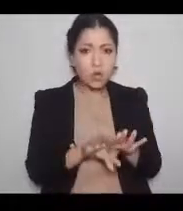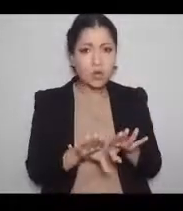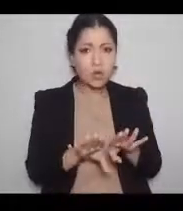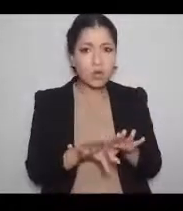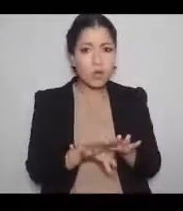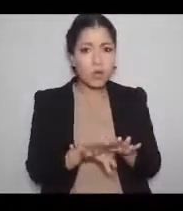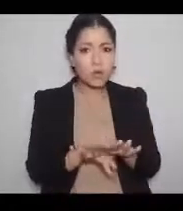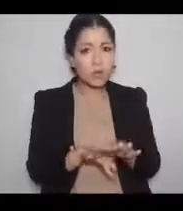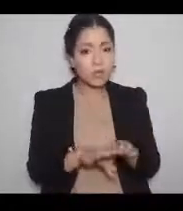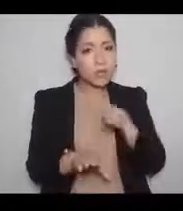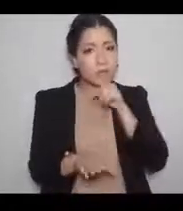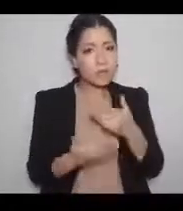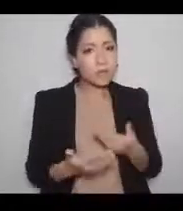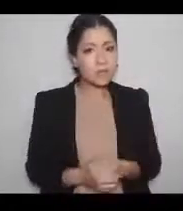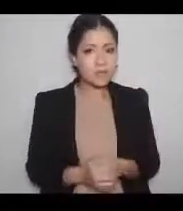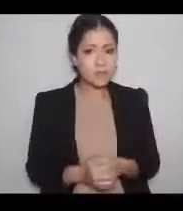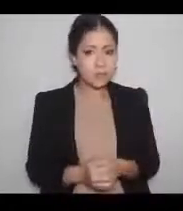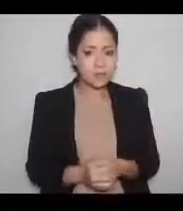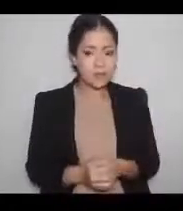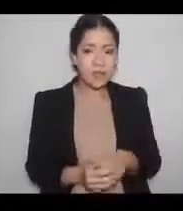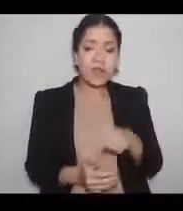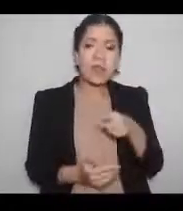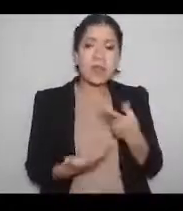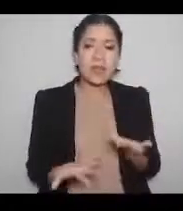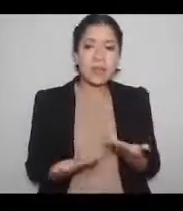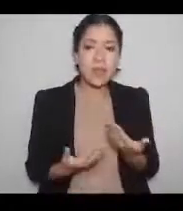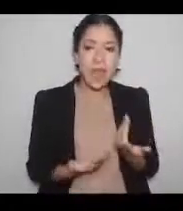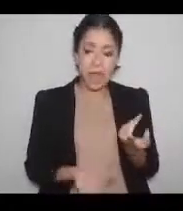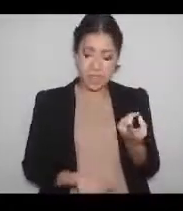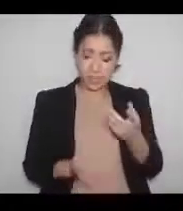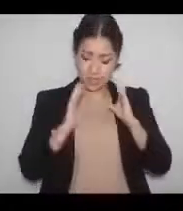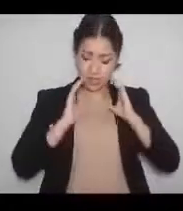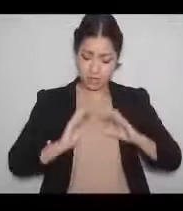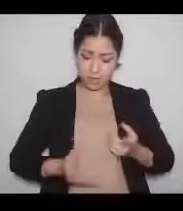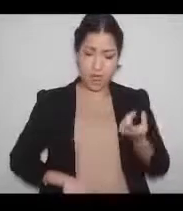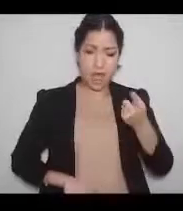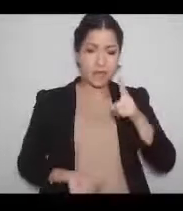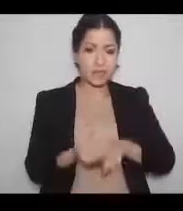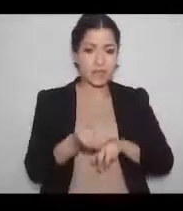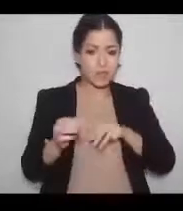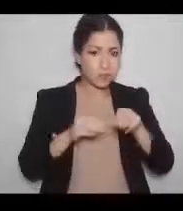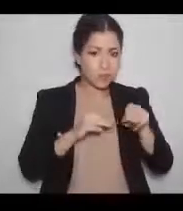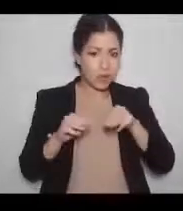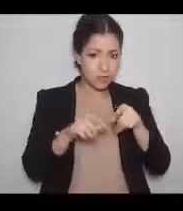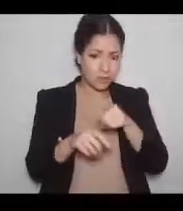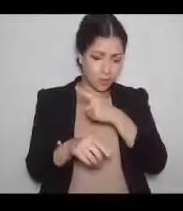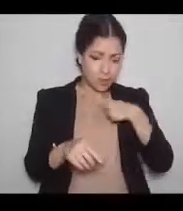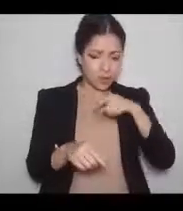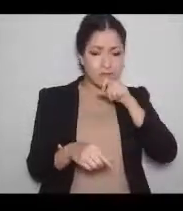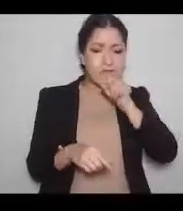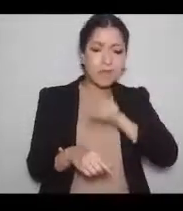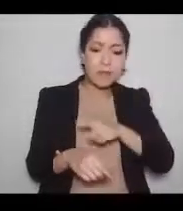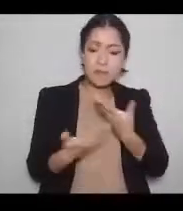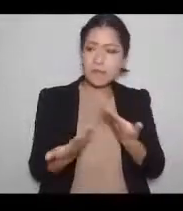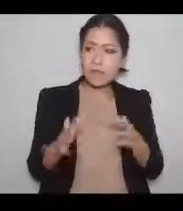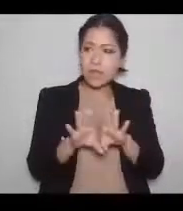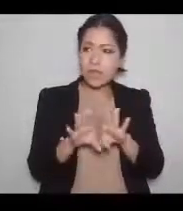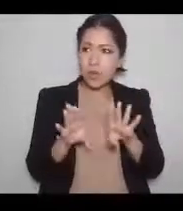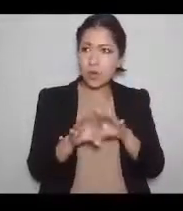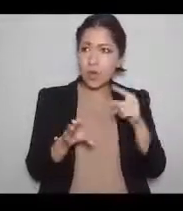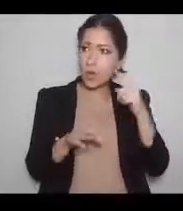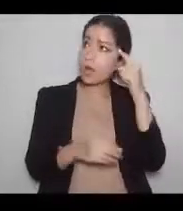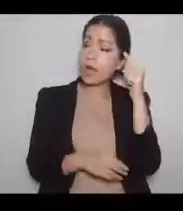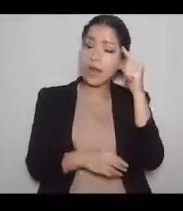se descubrieron al mismo tiempo. Estoy tratando de acercarme a ti. Si tanto te interesa, piensa en la circulación de la sangre. La